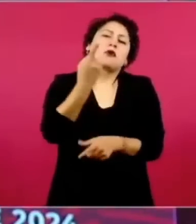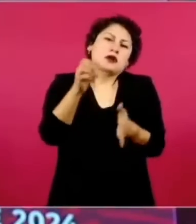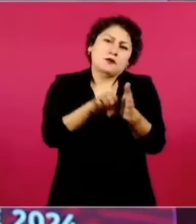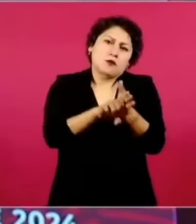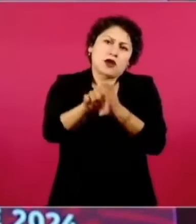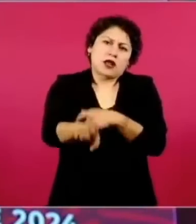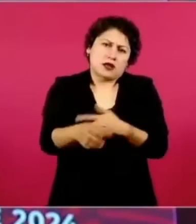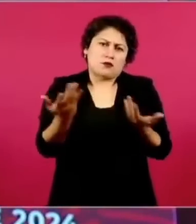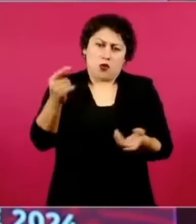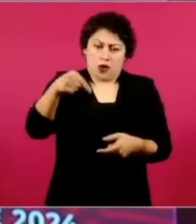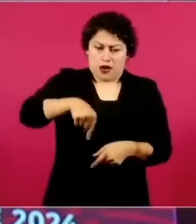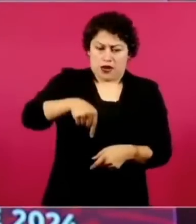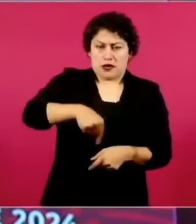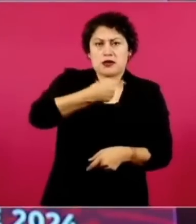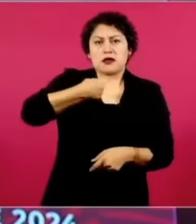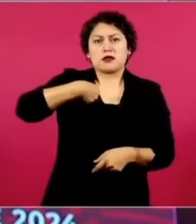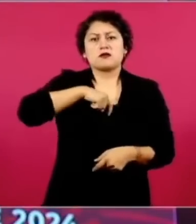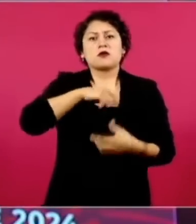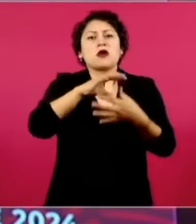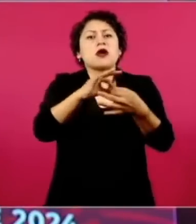eso?